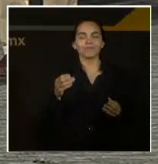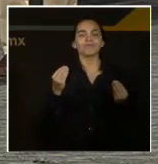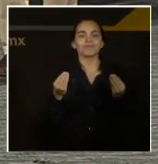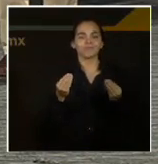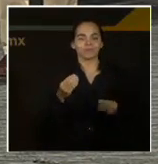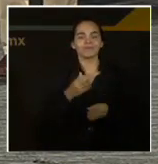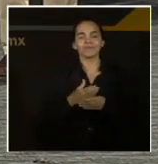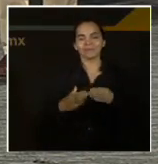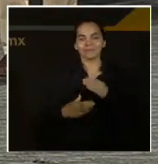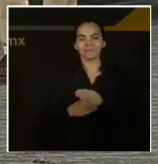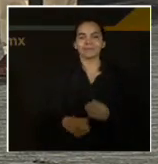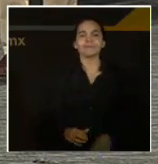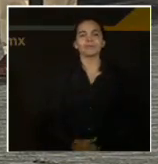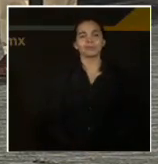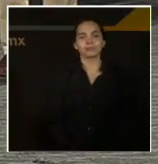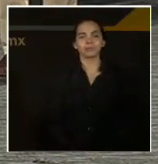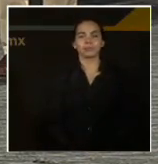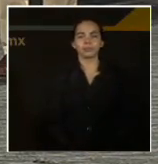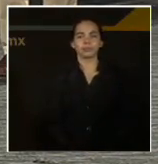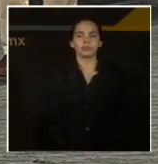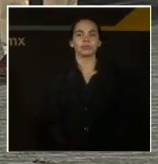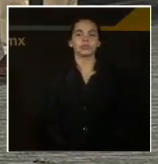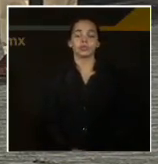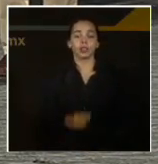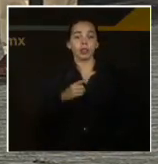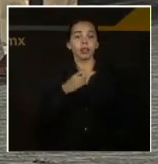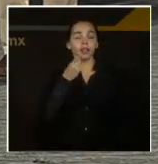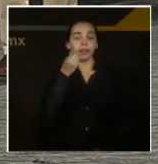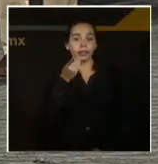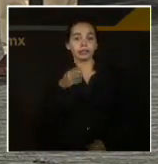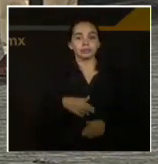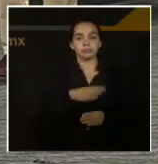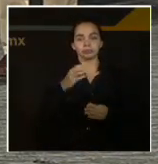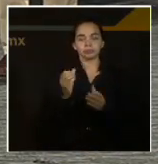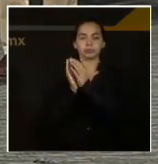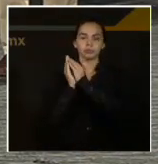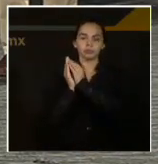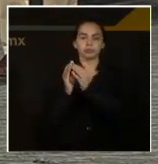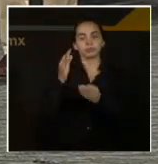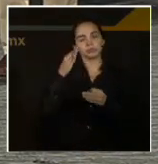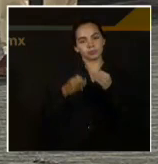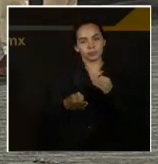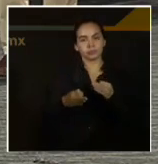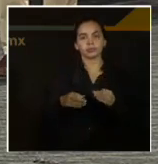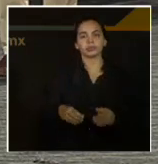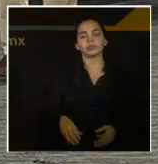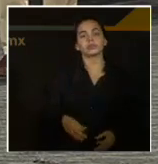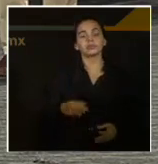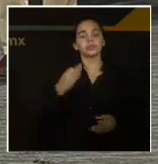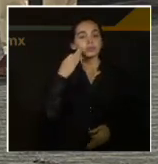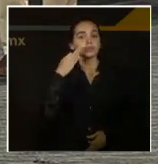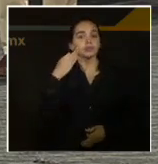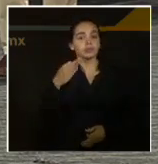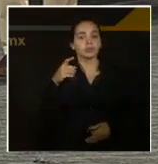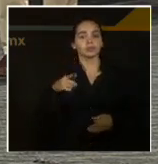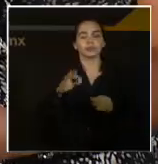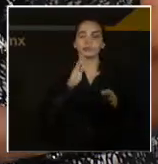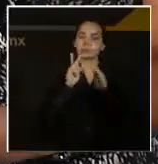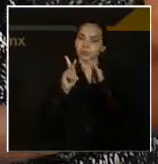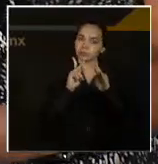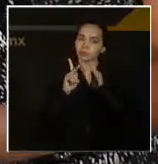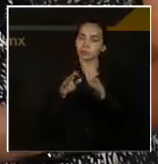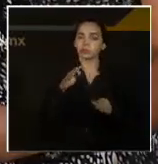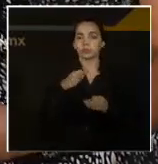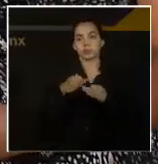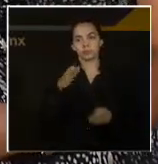muchas cosas, ¿no? Así es, César. También me permito comentar que tenemos una ronda final que corresponde el tiempo de la intervención, que establece un